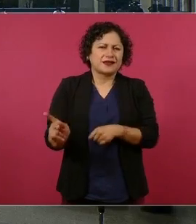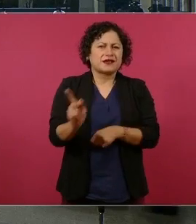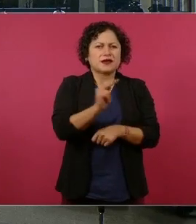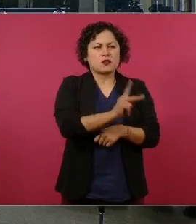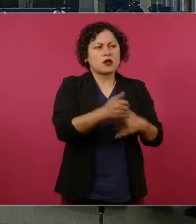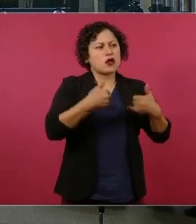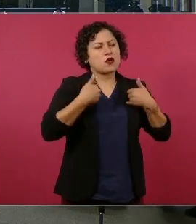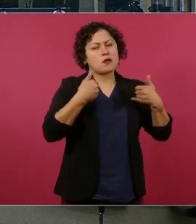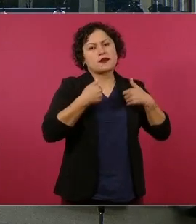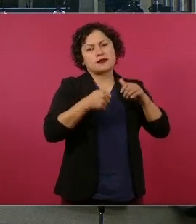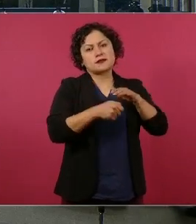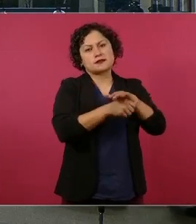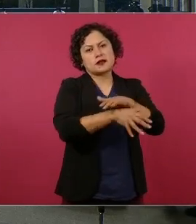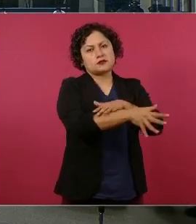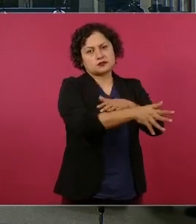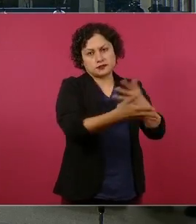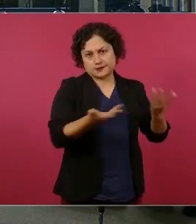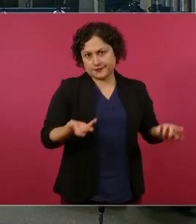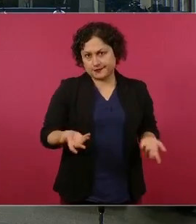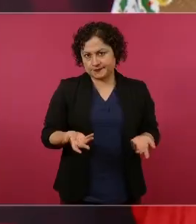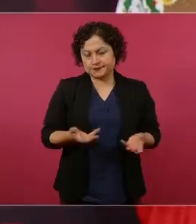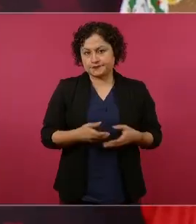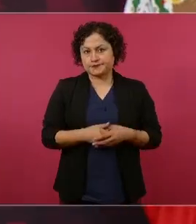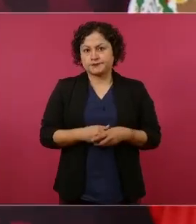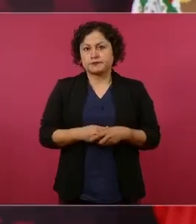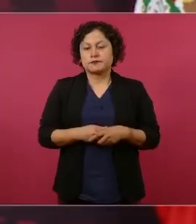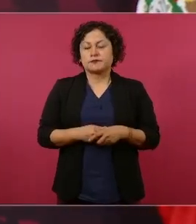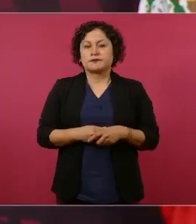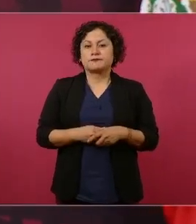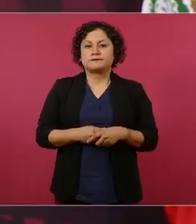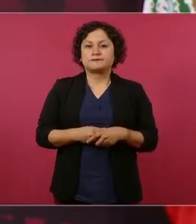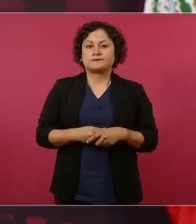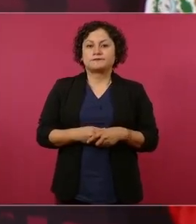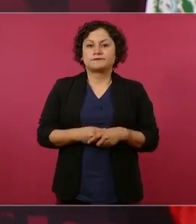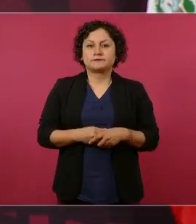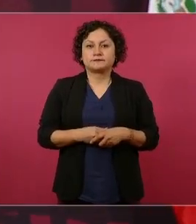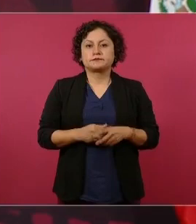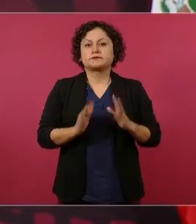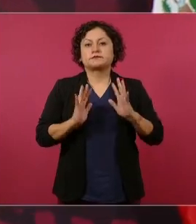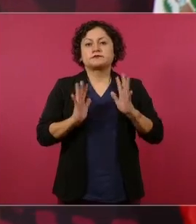Ya hay como 100 presos